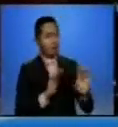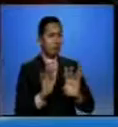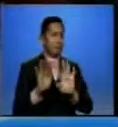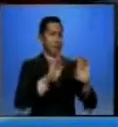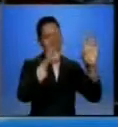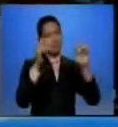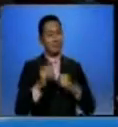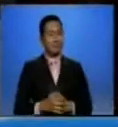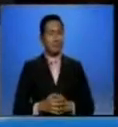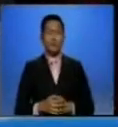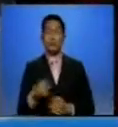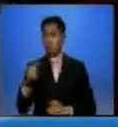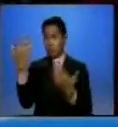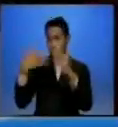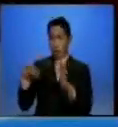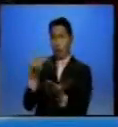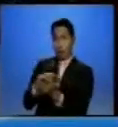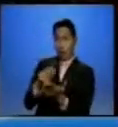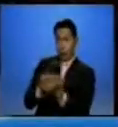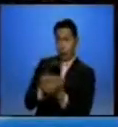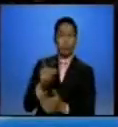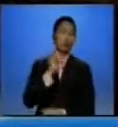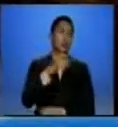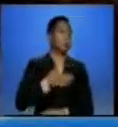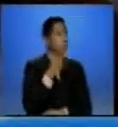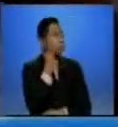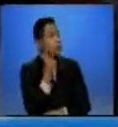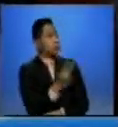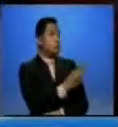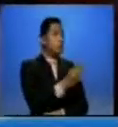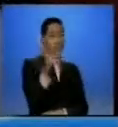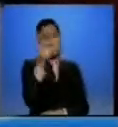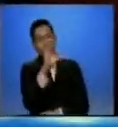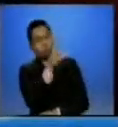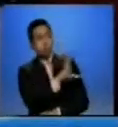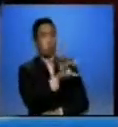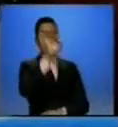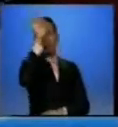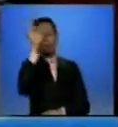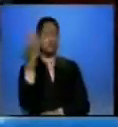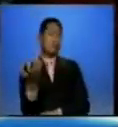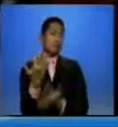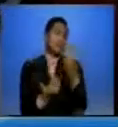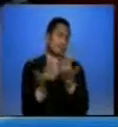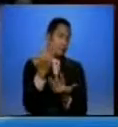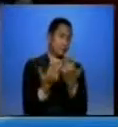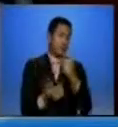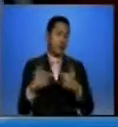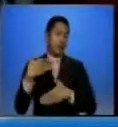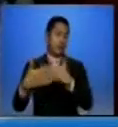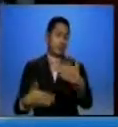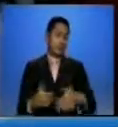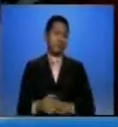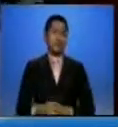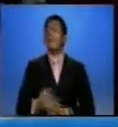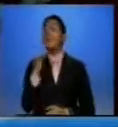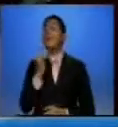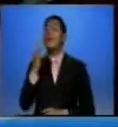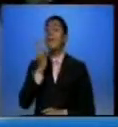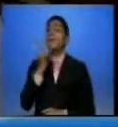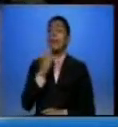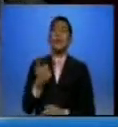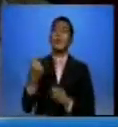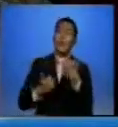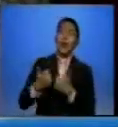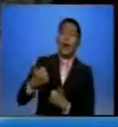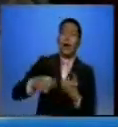poquito. ¿Usted ya compró su monigote? No, en eso ando ya. Ya voy a conseguir un hito, a ver cómo están. ¿Cuál es el preferido de la casa? ¿Cuál es el que